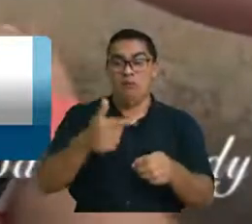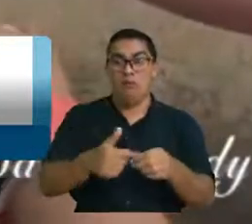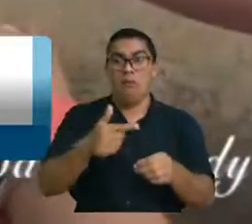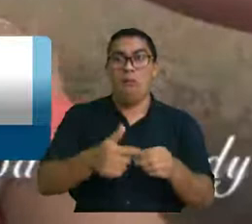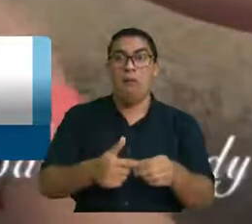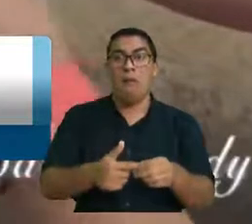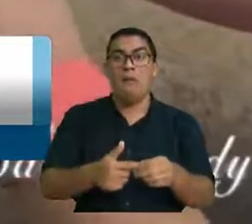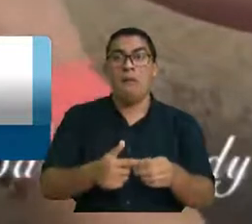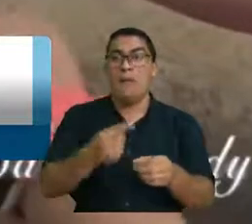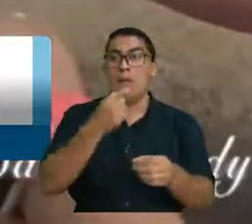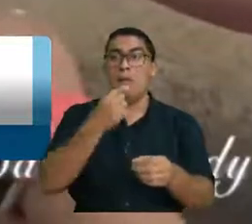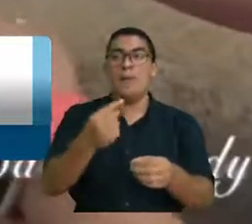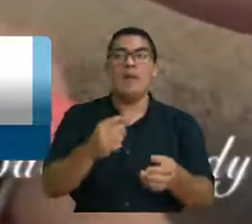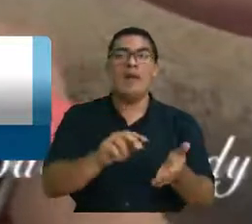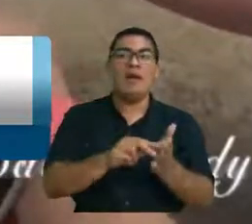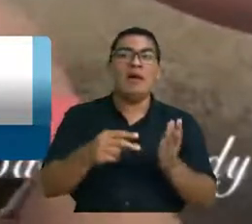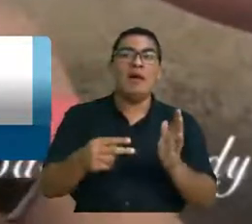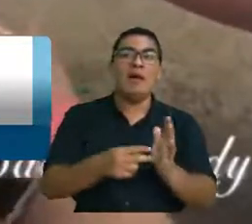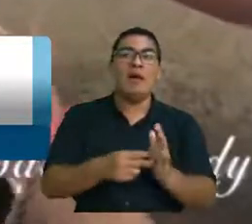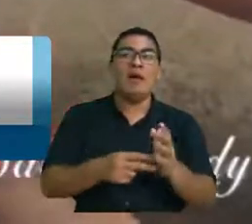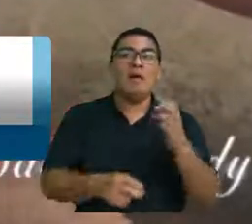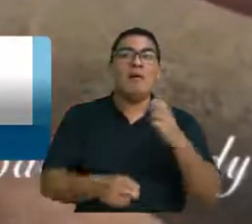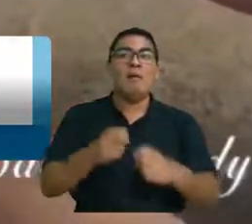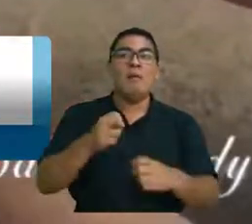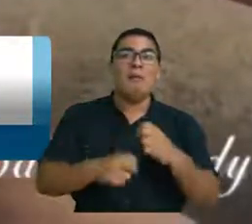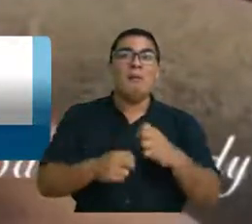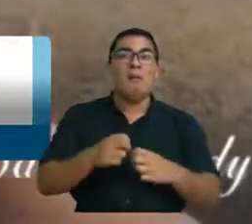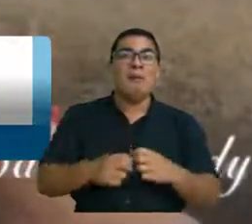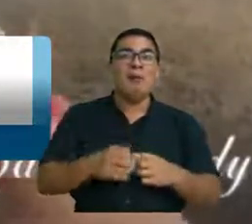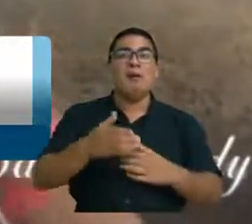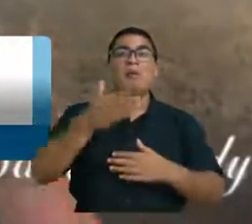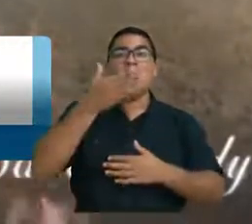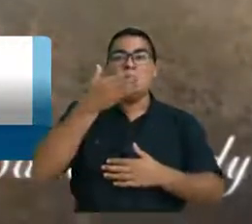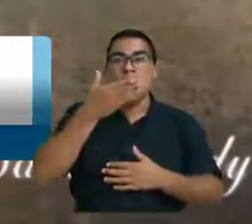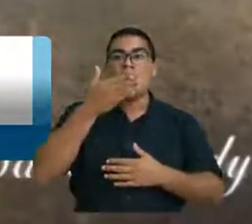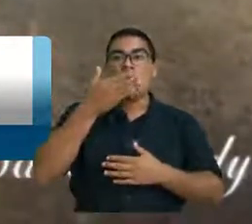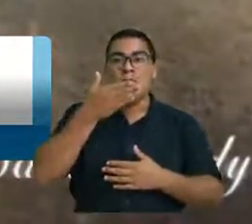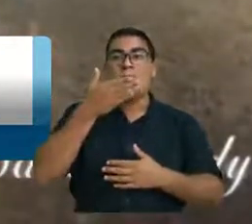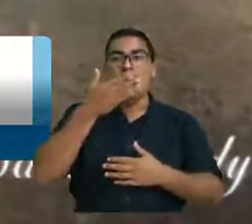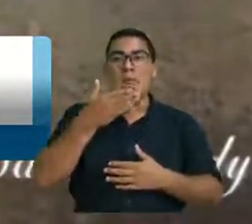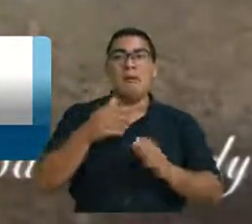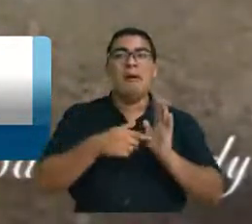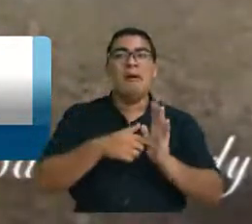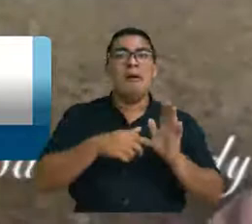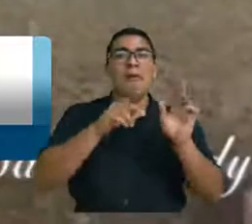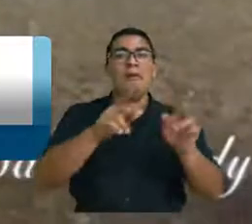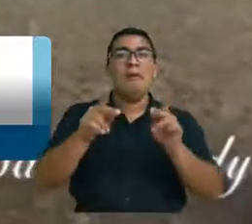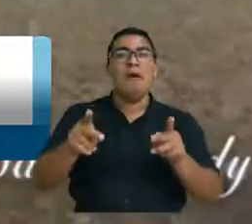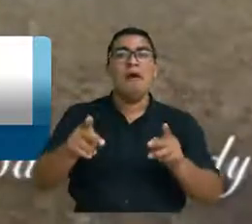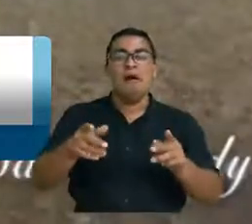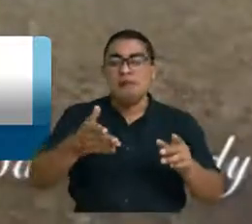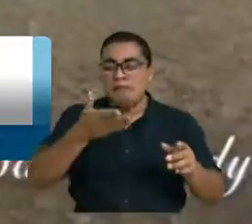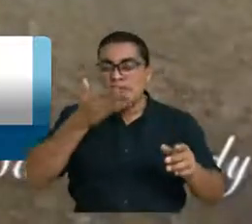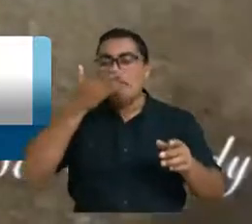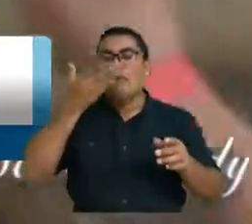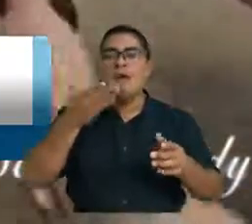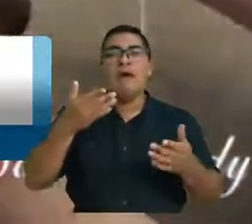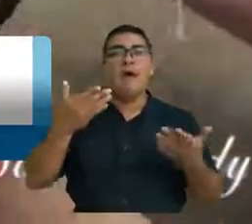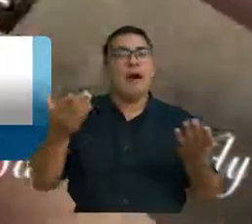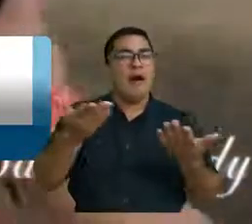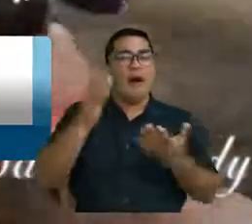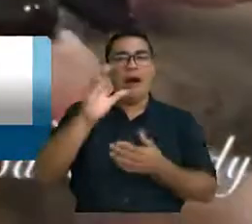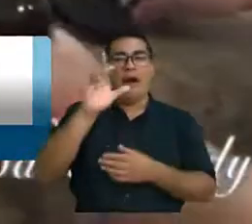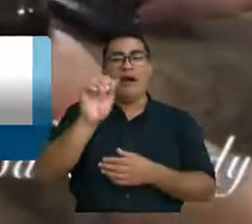No solamente nos va a producir daño a nivel de piel, sino que a nivel respiratorio. Si nosotros aspiramos lo que